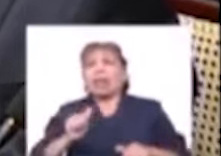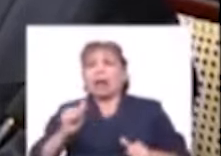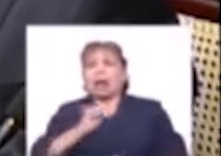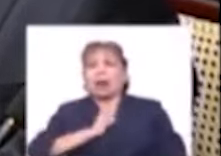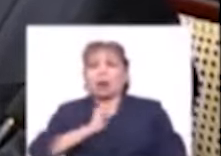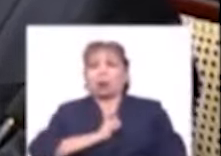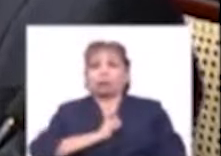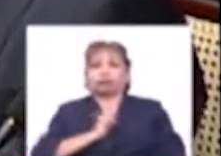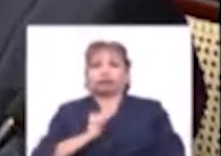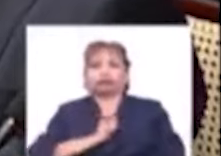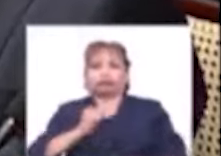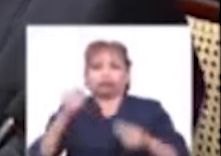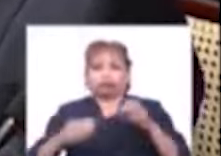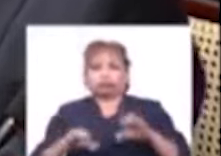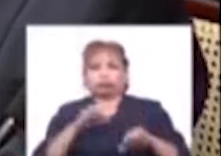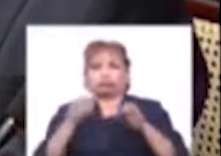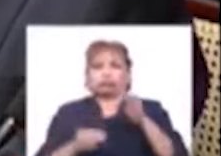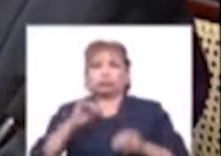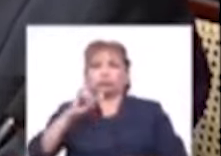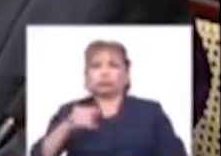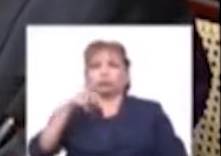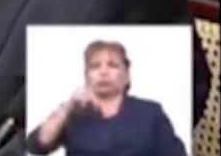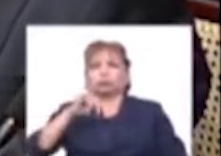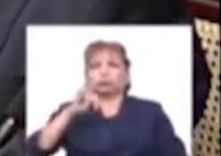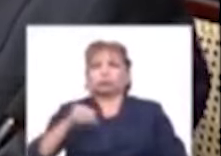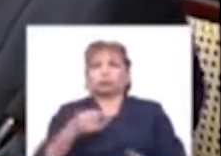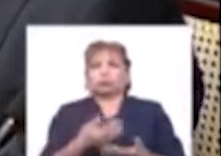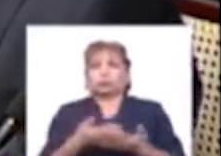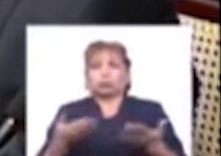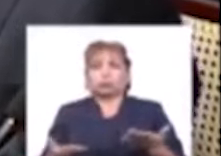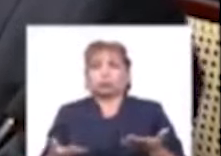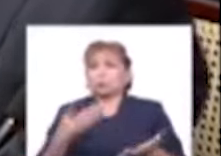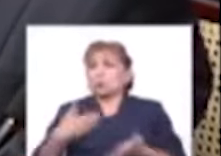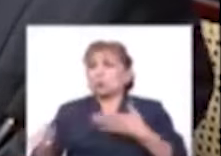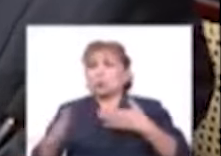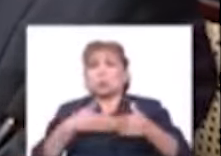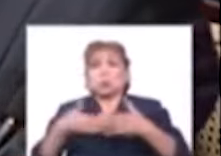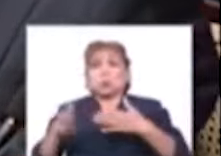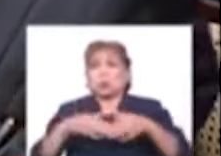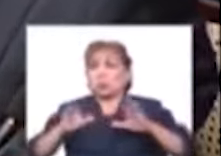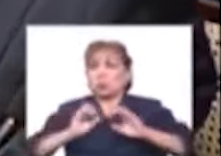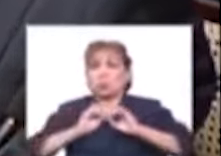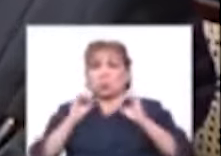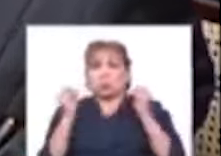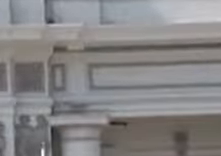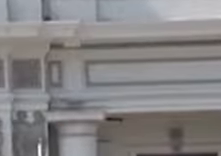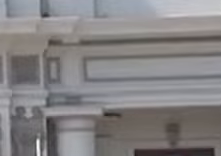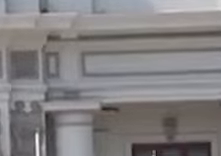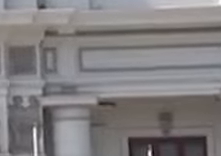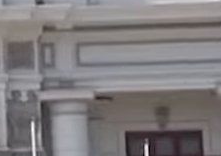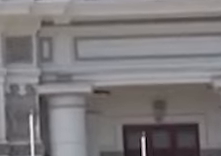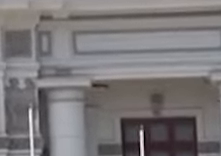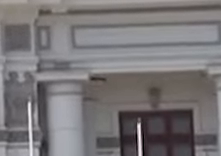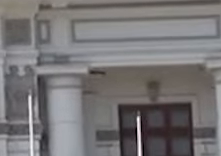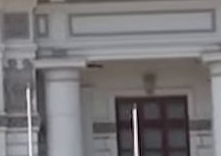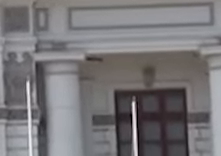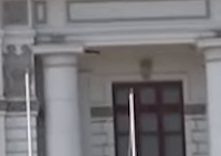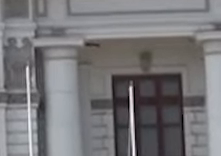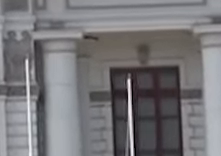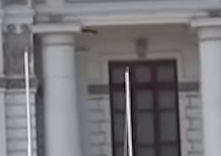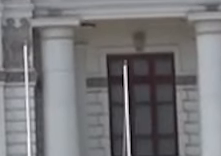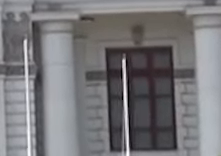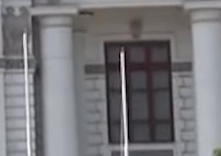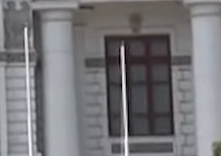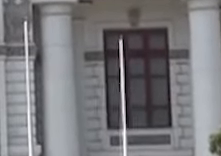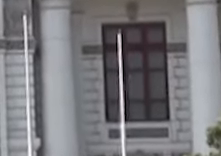o solamente a la persona que no quiso acatar la norma constitucional y la norma específica de la ley del juez, ¿no? Muy bien,